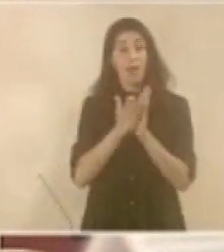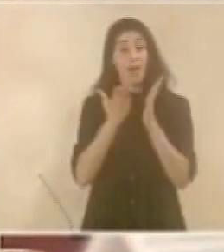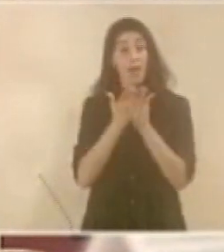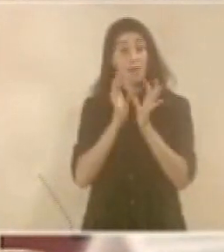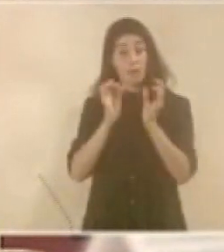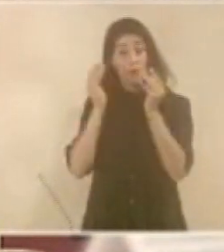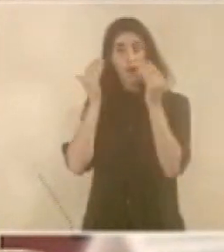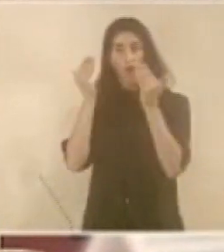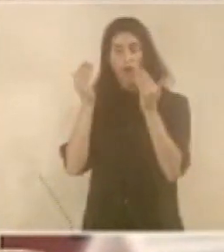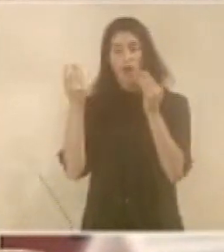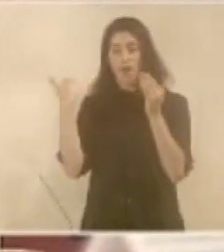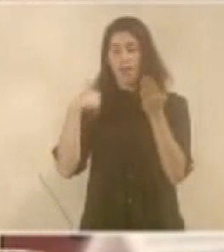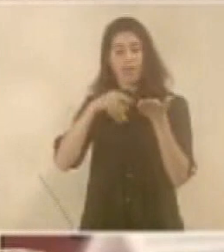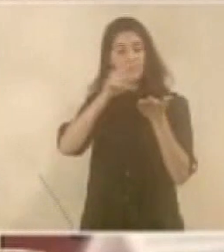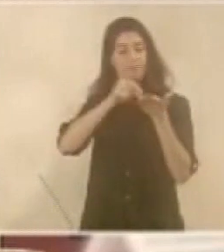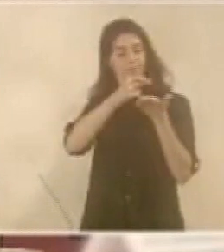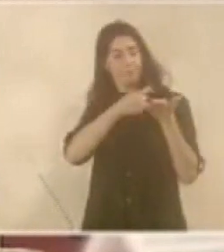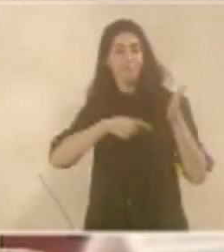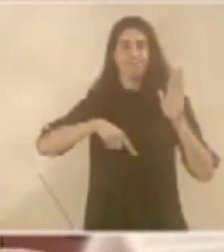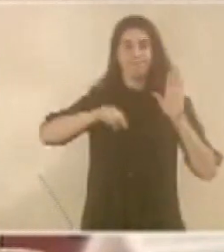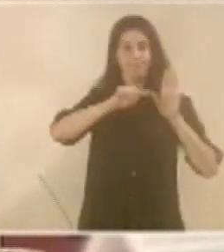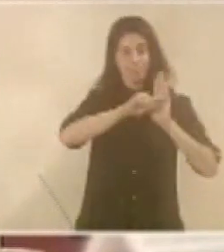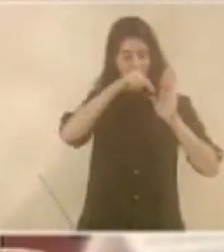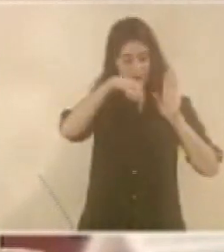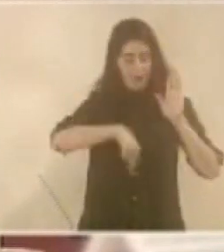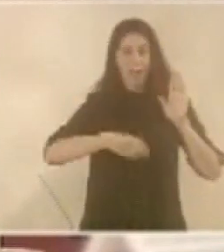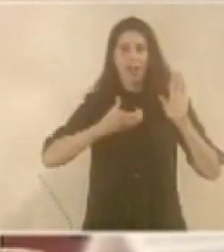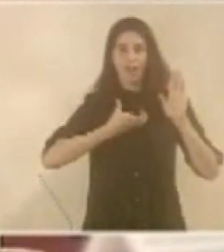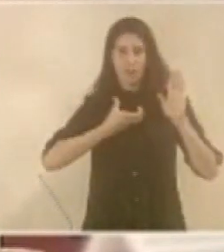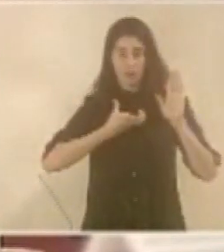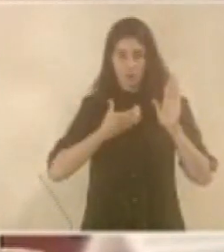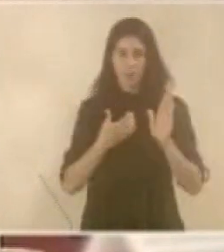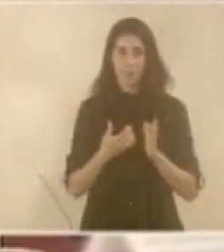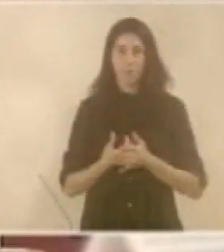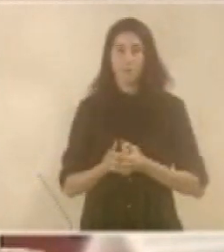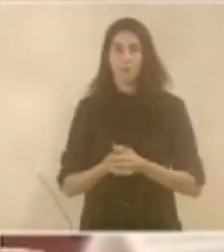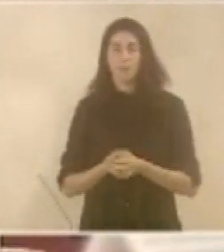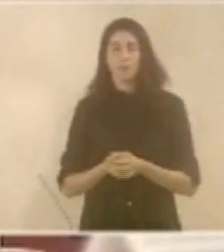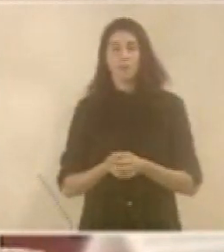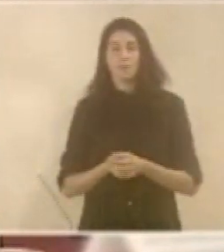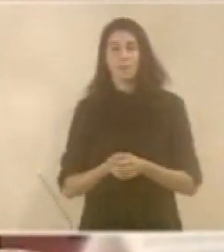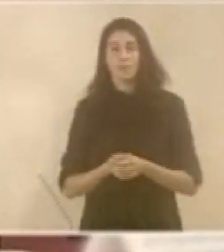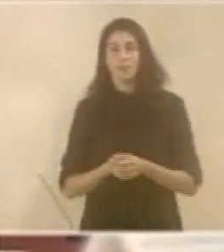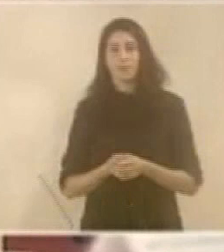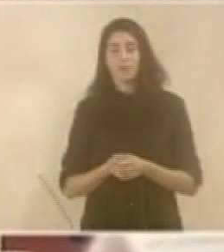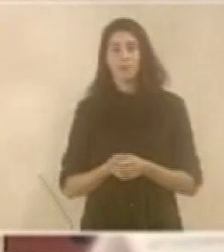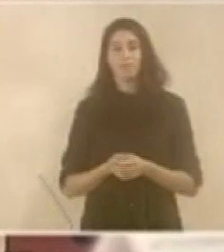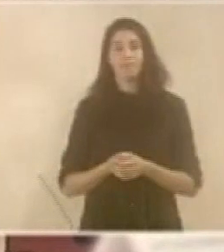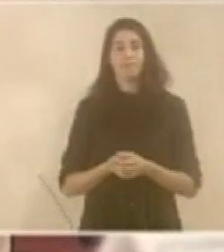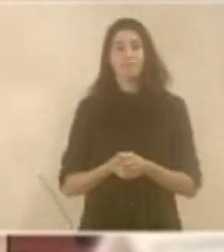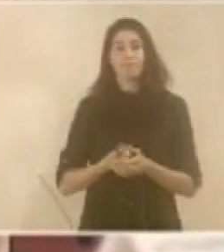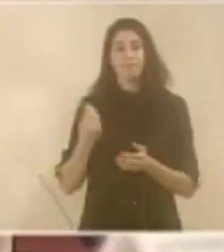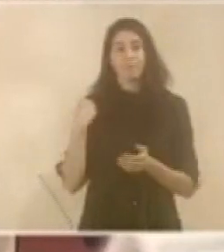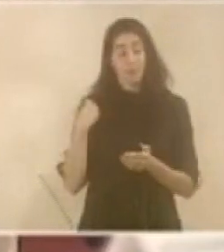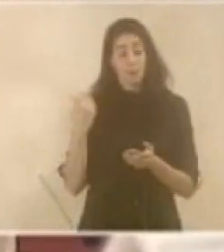de este excelentísimo Ayuntamiento, dado en Almería 23 de agosto de 2021, firmado y sellado el